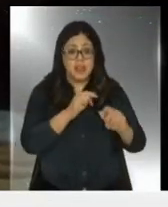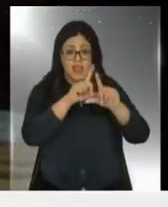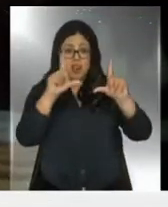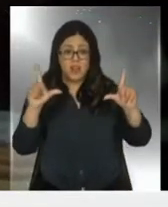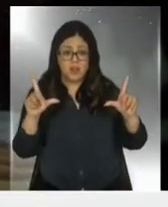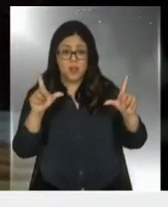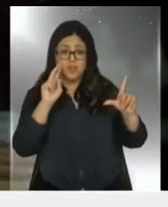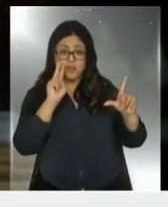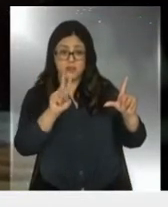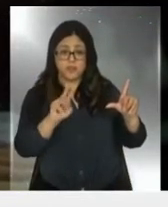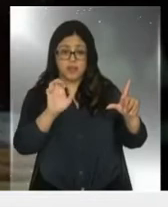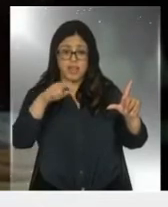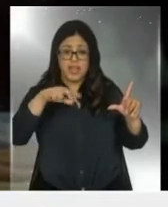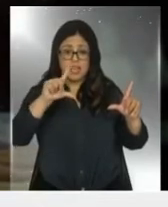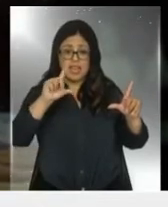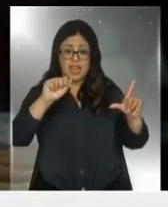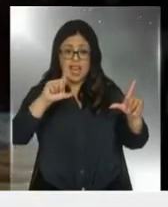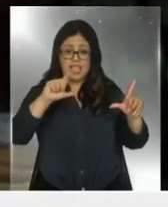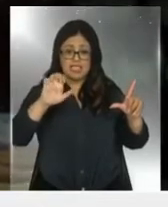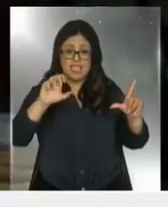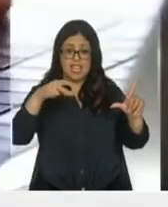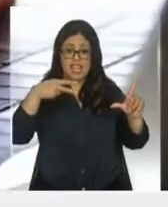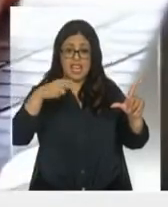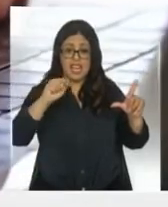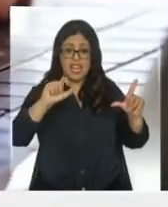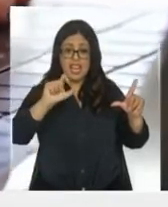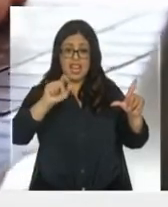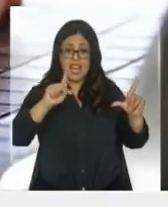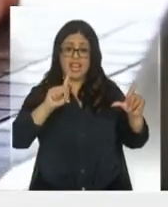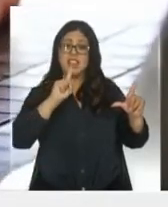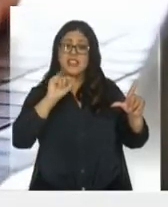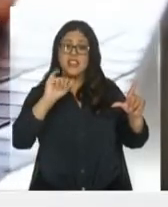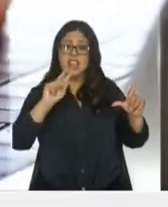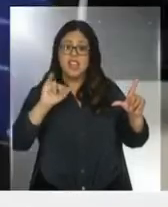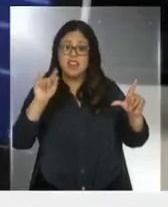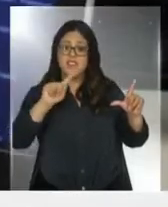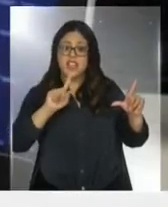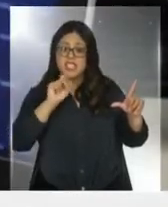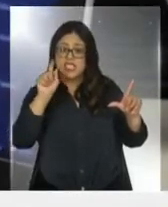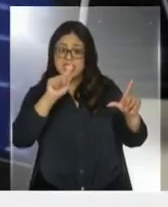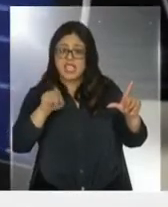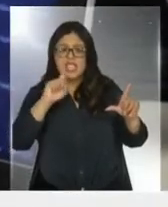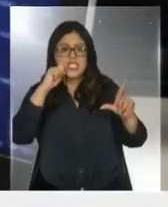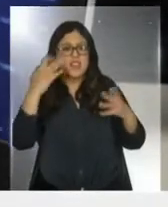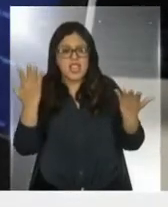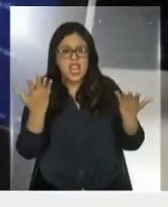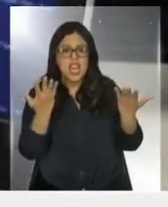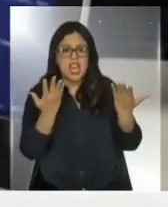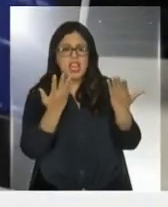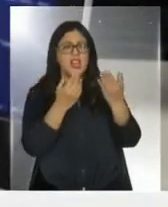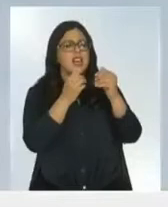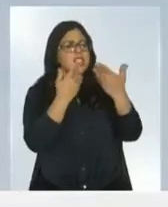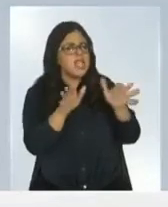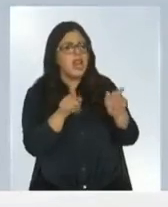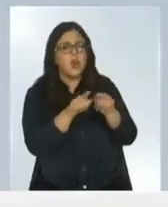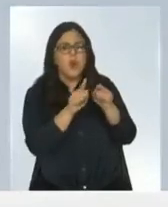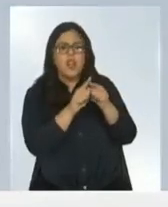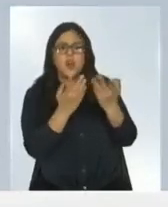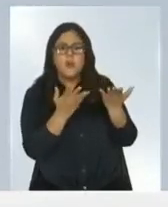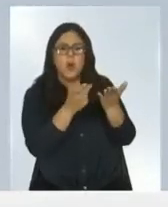llamada Enlace Hacktivista, que en simples palabras es un diario de vida de ataques